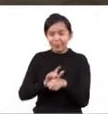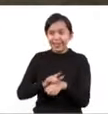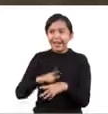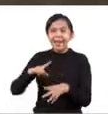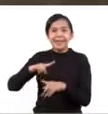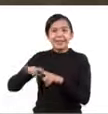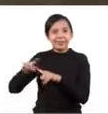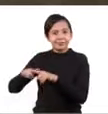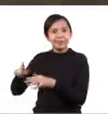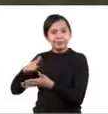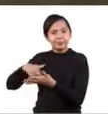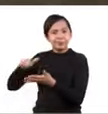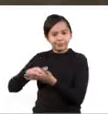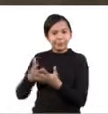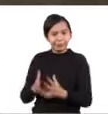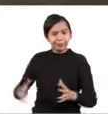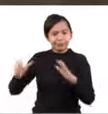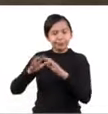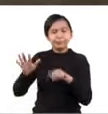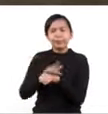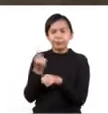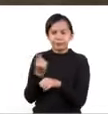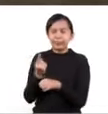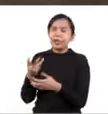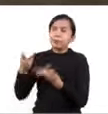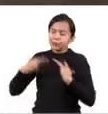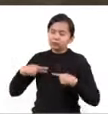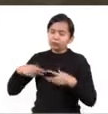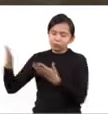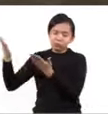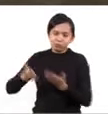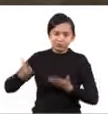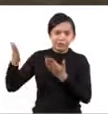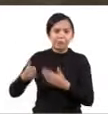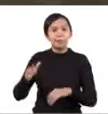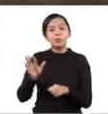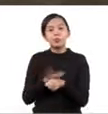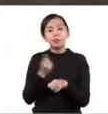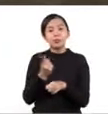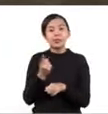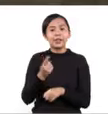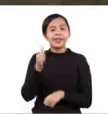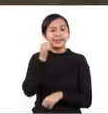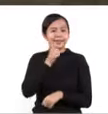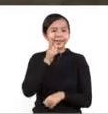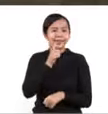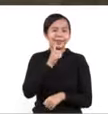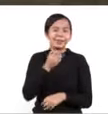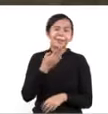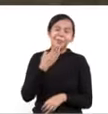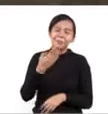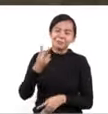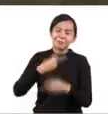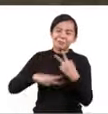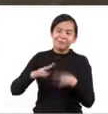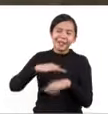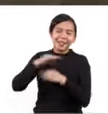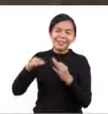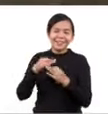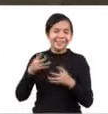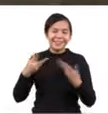personas que han llegado a esta ciudad, porque siempre ha sido una ciudad hospitalaria y la sigue siendo. Y hoy quiero